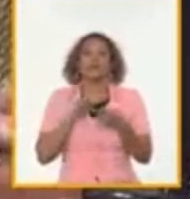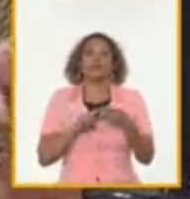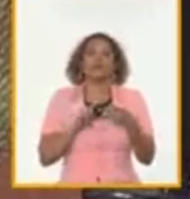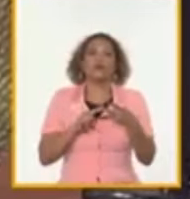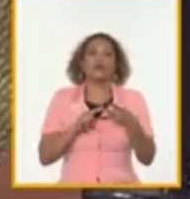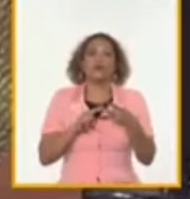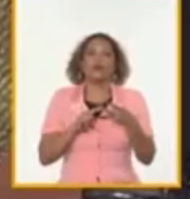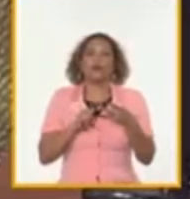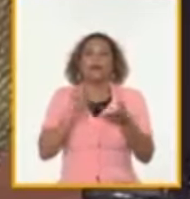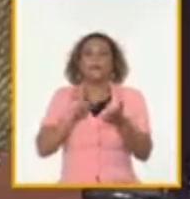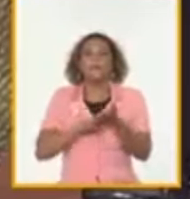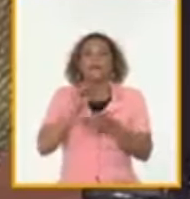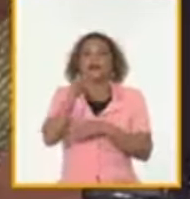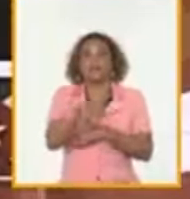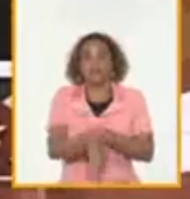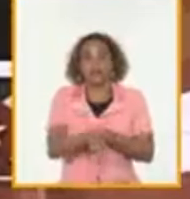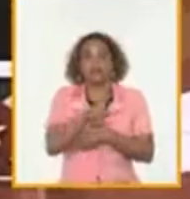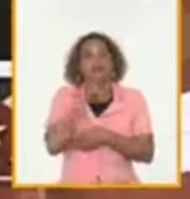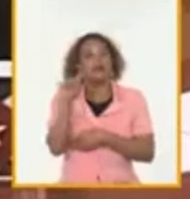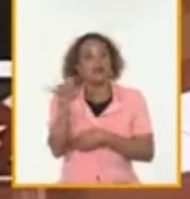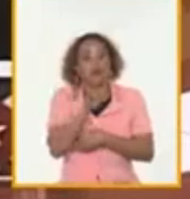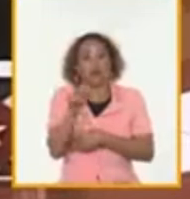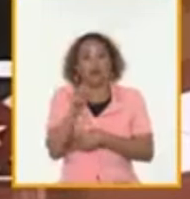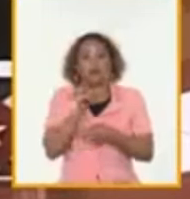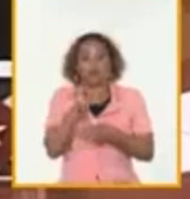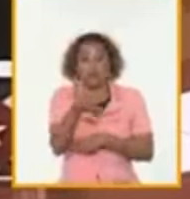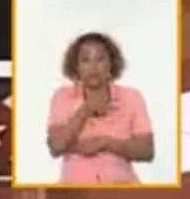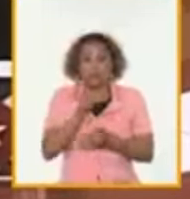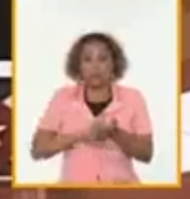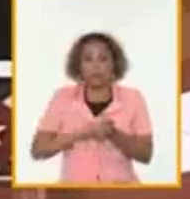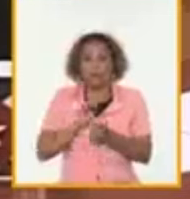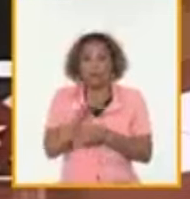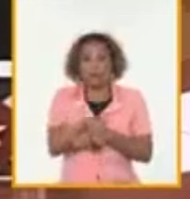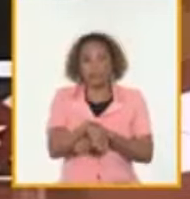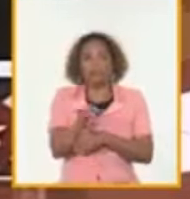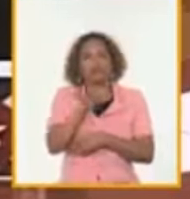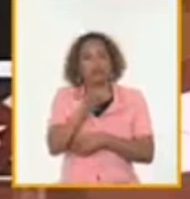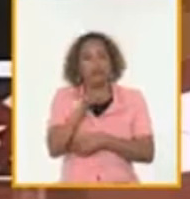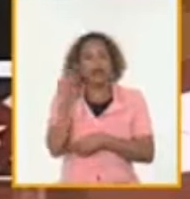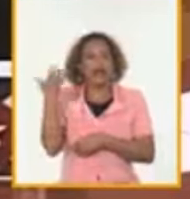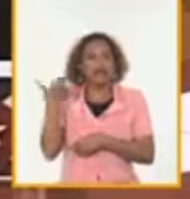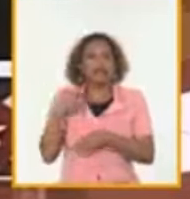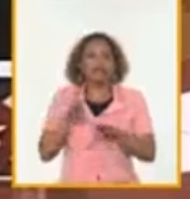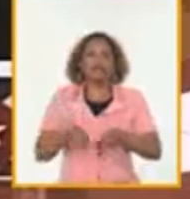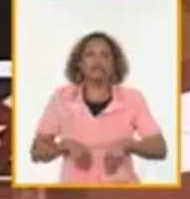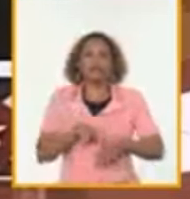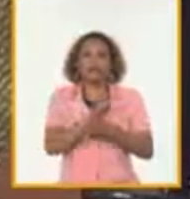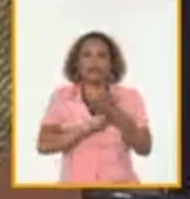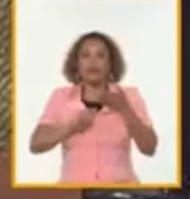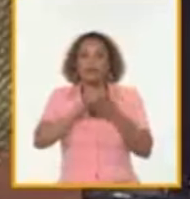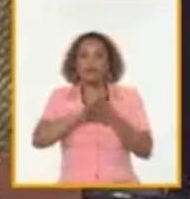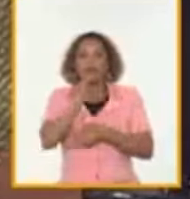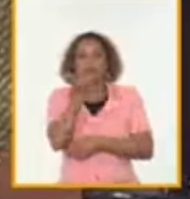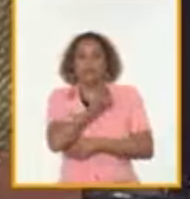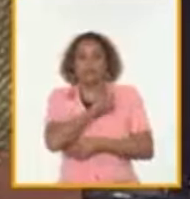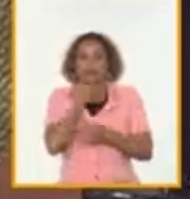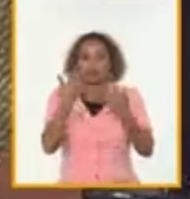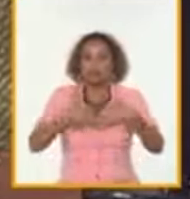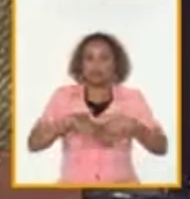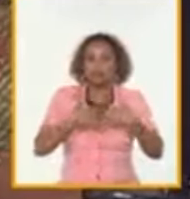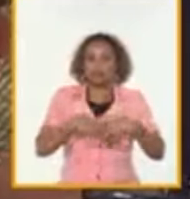propio placeta que casi que el municipio placeta únicamente asumía el plan de de de producción de cerdo de la